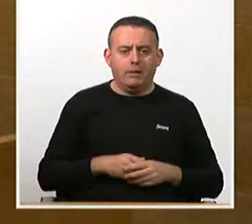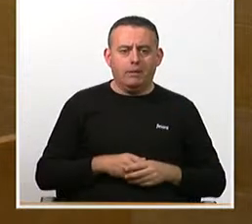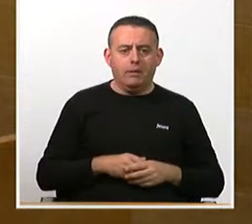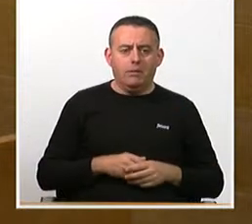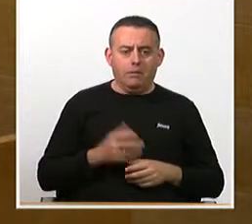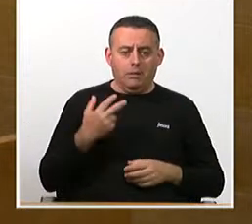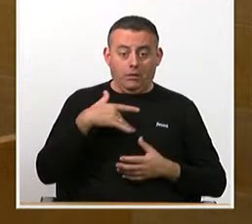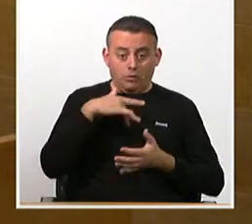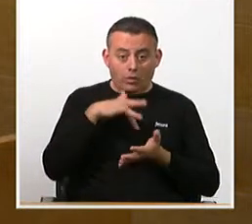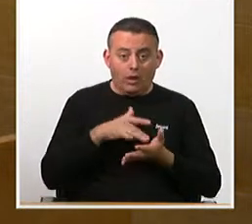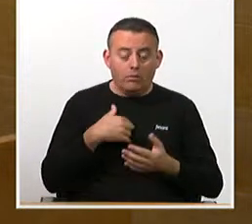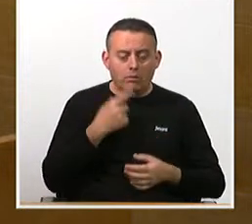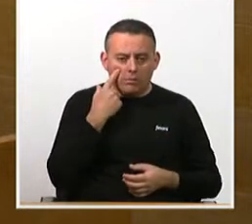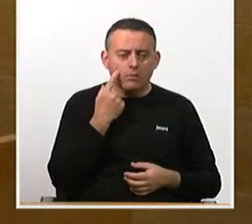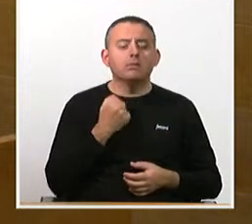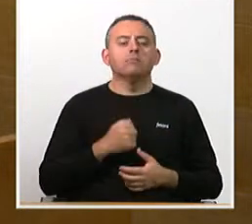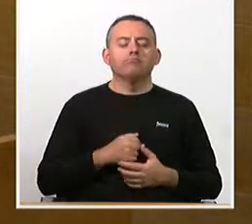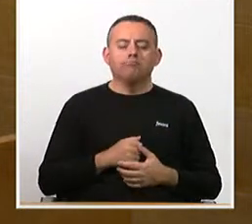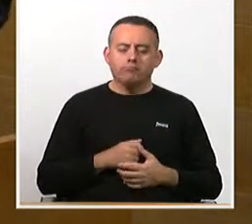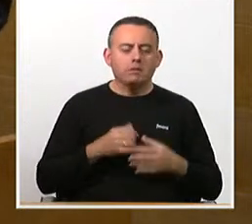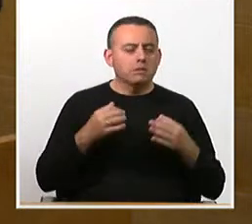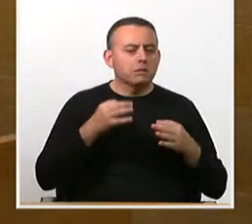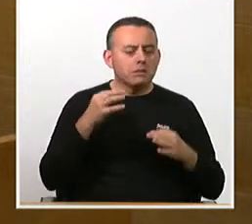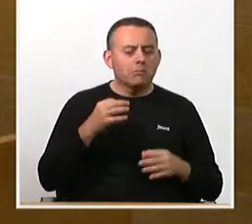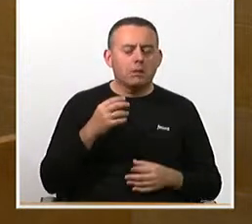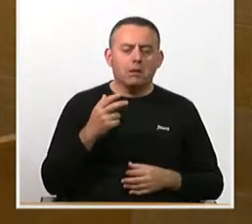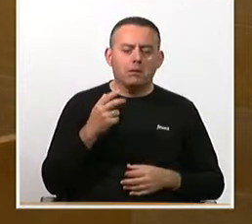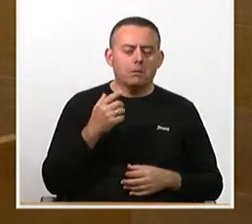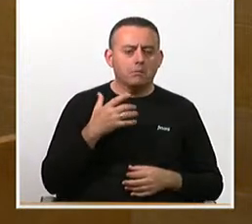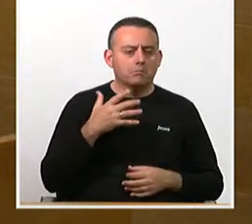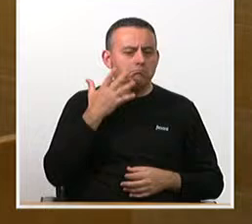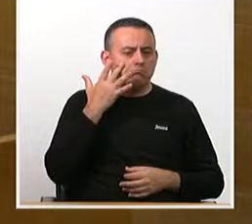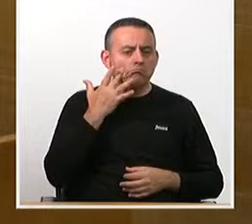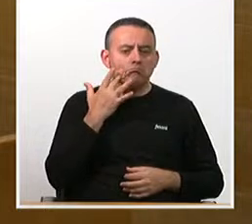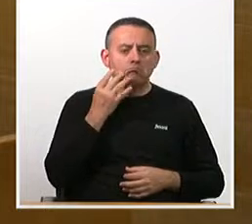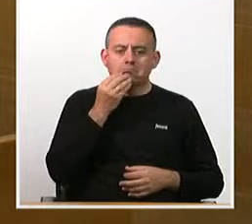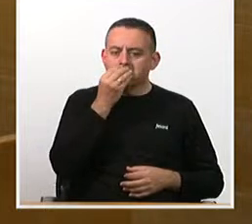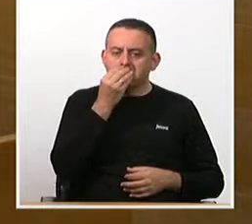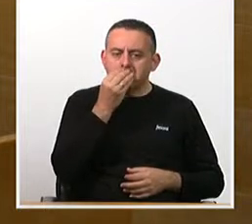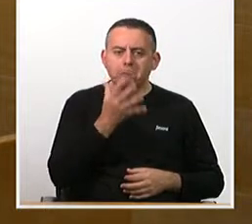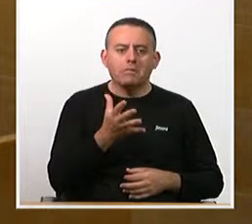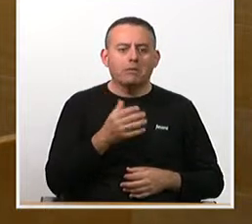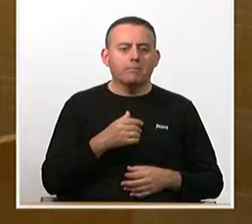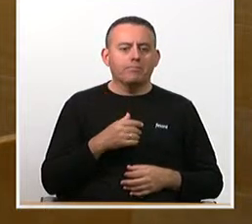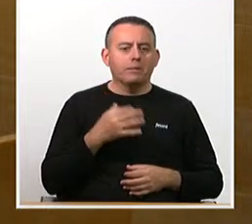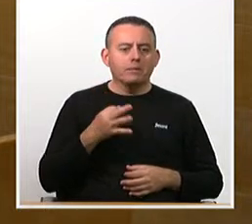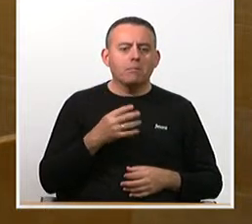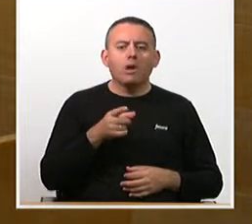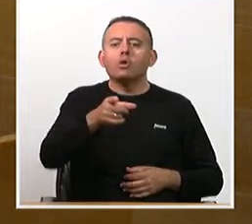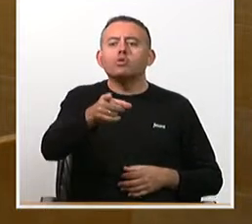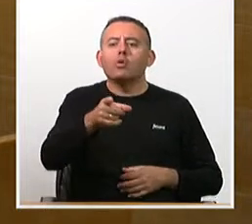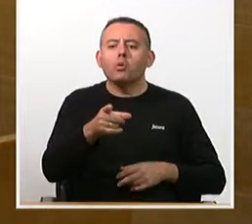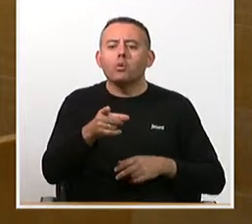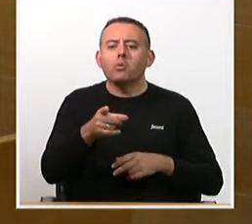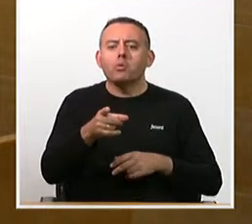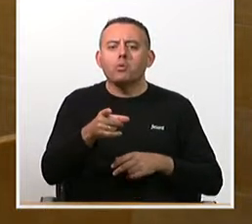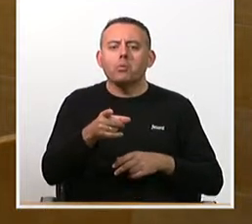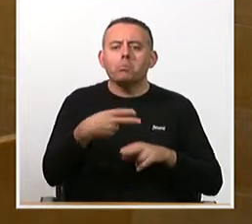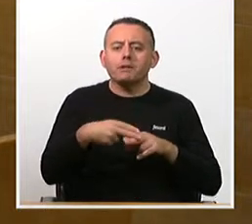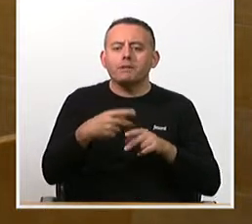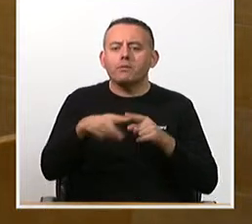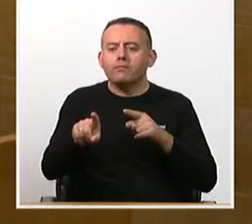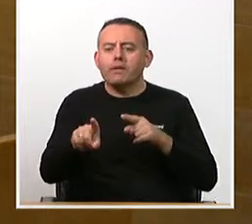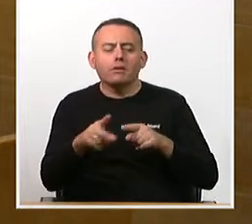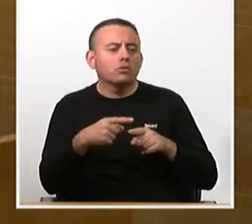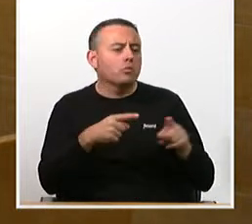como cualquier conflicto cualquier historia competencial pasa absolutamente a un segundo plano yo me he emocionado con lógicamente con las víctimas pero también